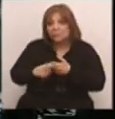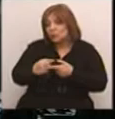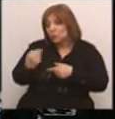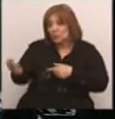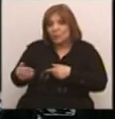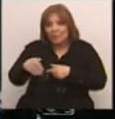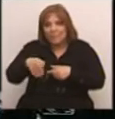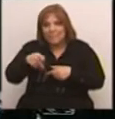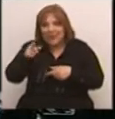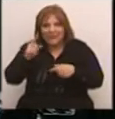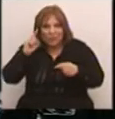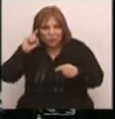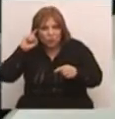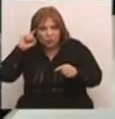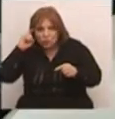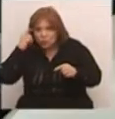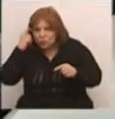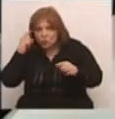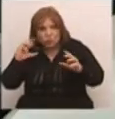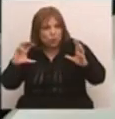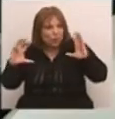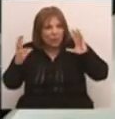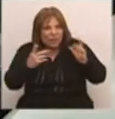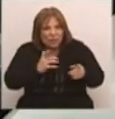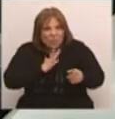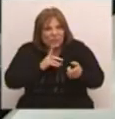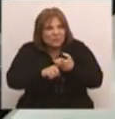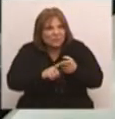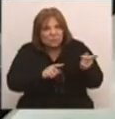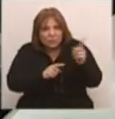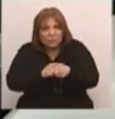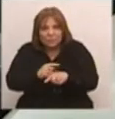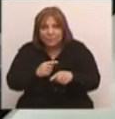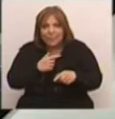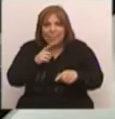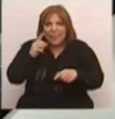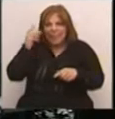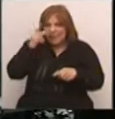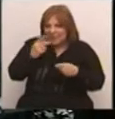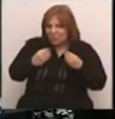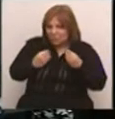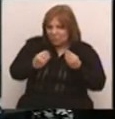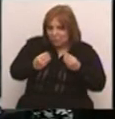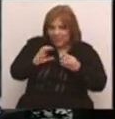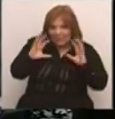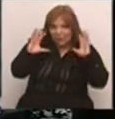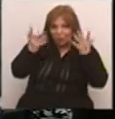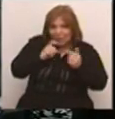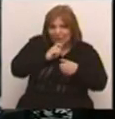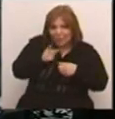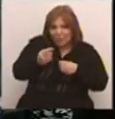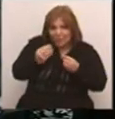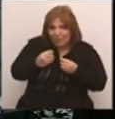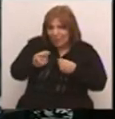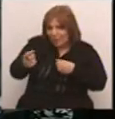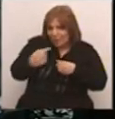se puso como loco. Se puso como loco. Y él no lograba comprender cuál era la razón, porque en definitiva la línea política era la